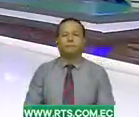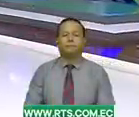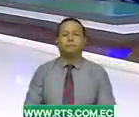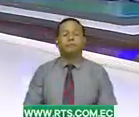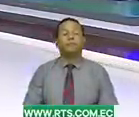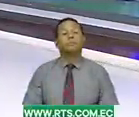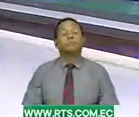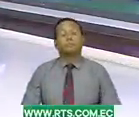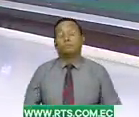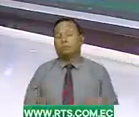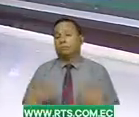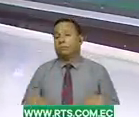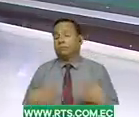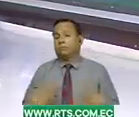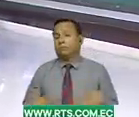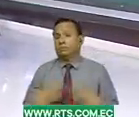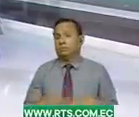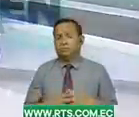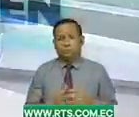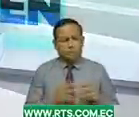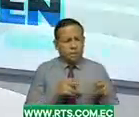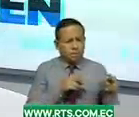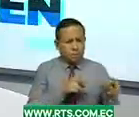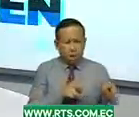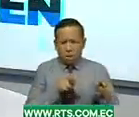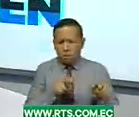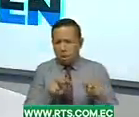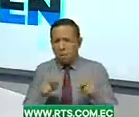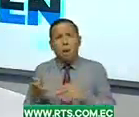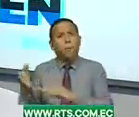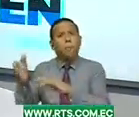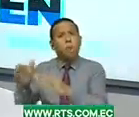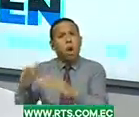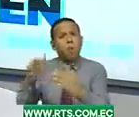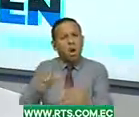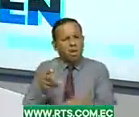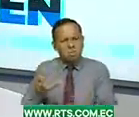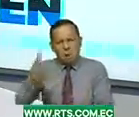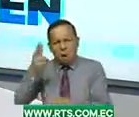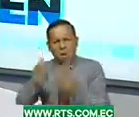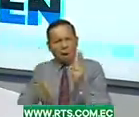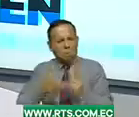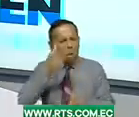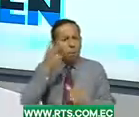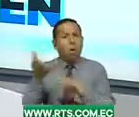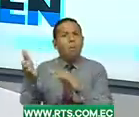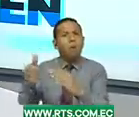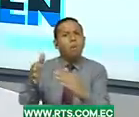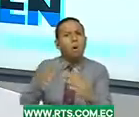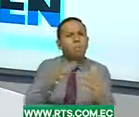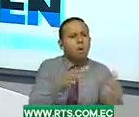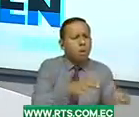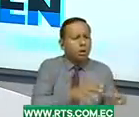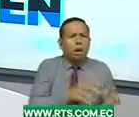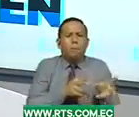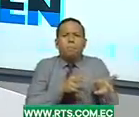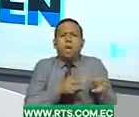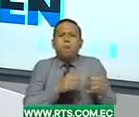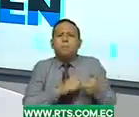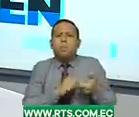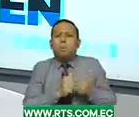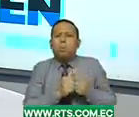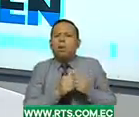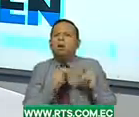En casi todas las escenas de crímenes que se registran en el país, nos encontramos con la misma problemática